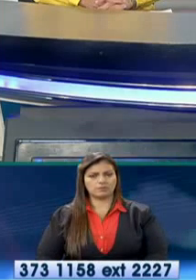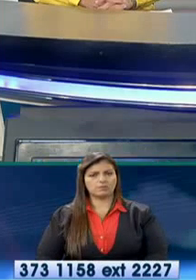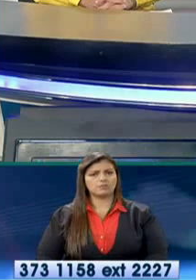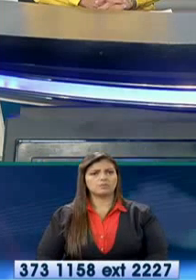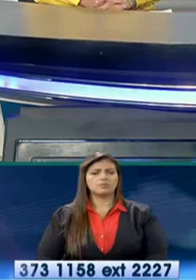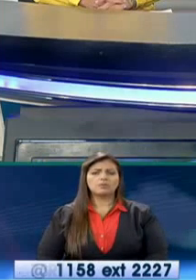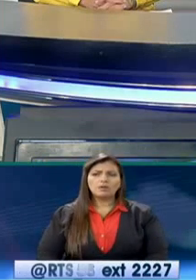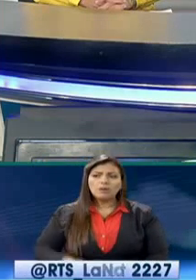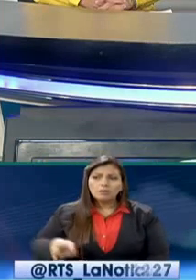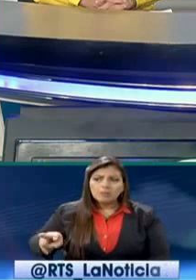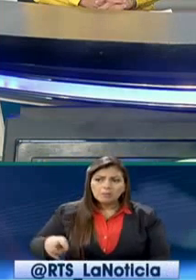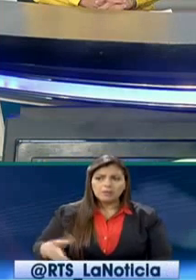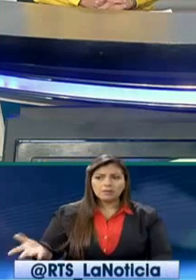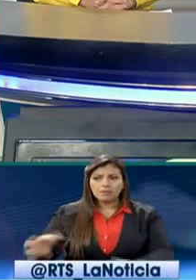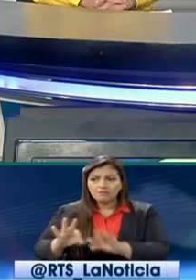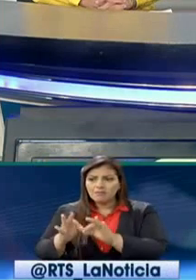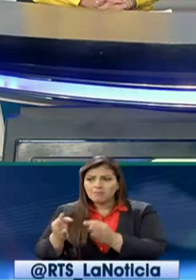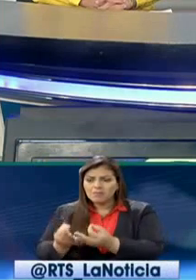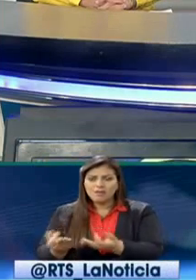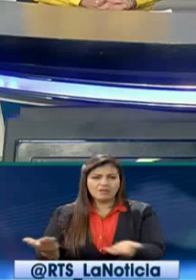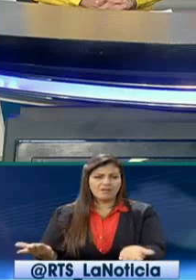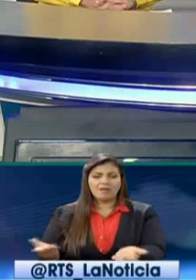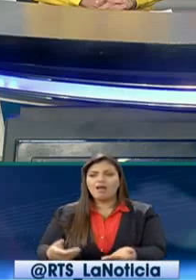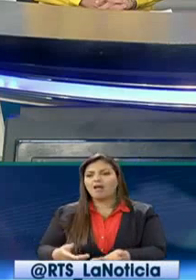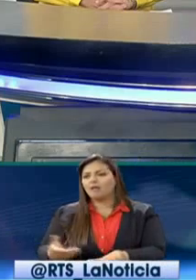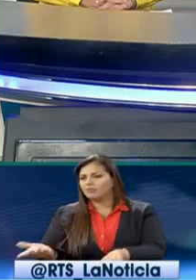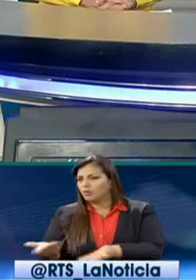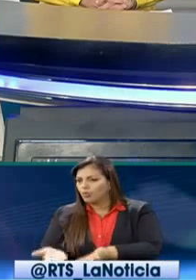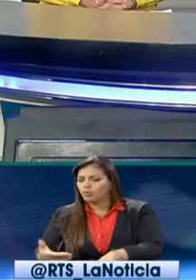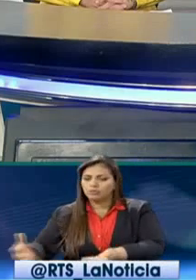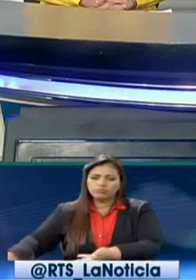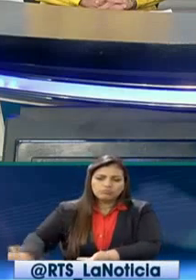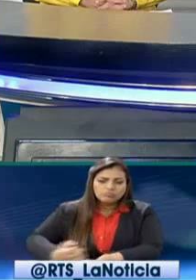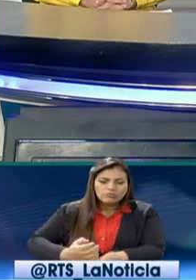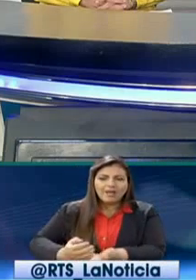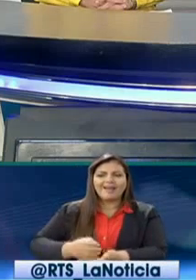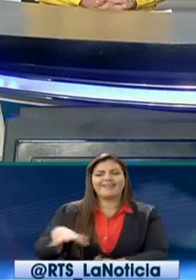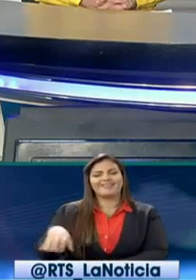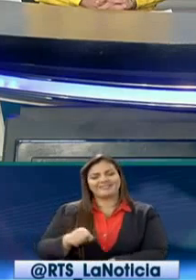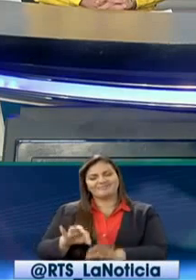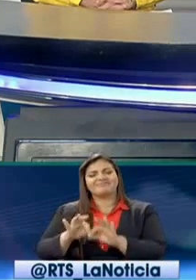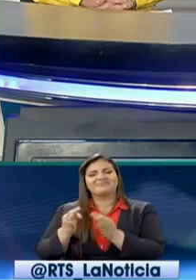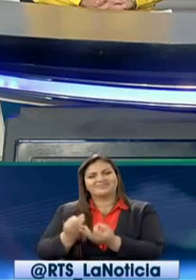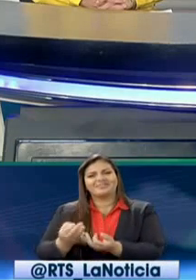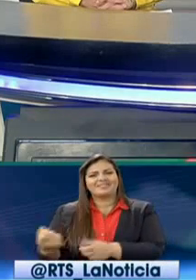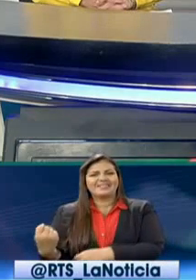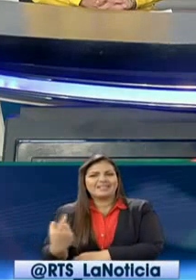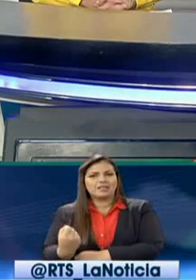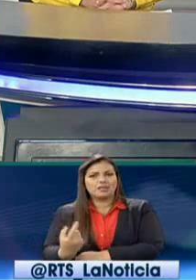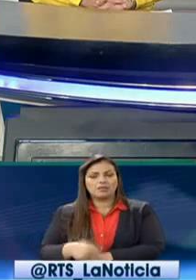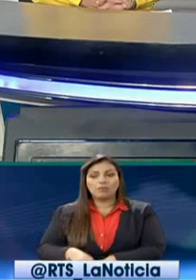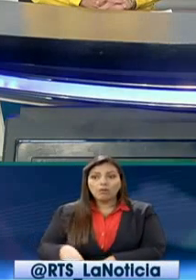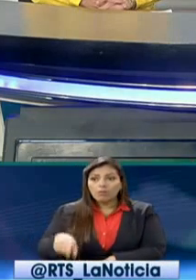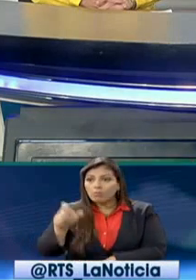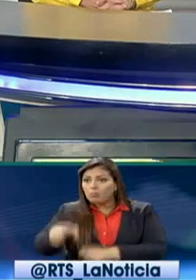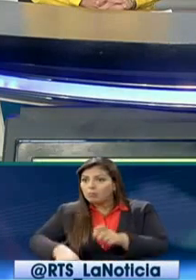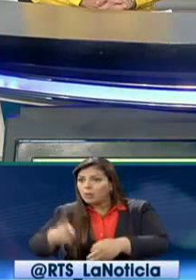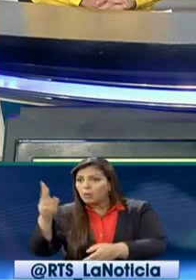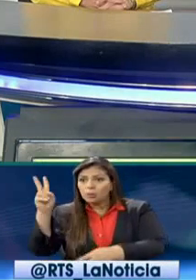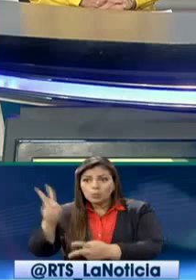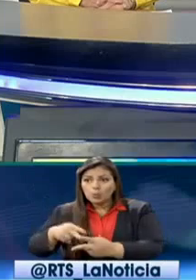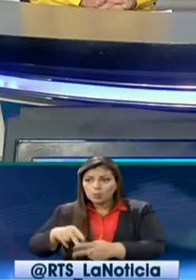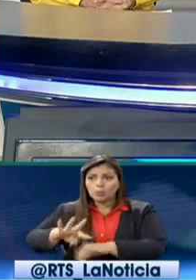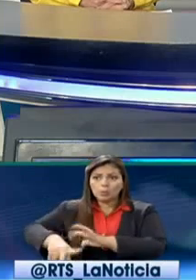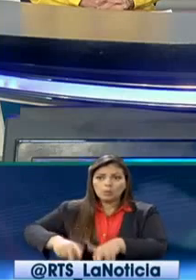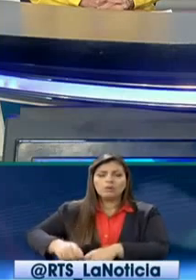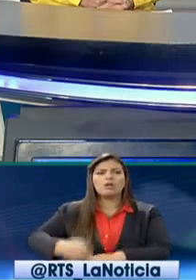está sacándolo, disculpe, pero prefiero equivocar. Yo por eso prefiero equivocar. Ah, claro que sí. Enrique, gracias. Más adelante volveremos a conversar